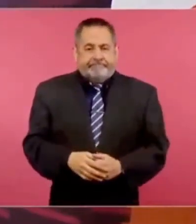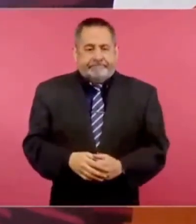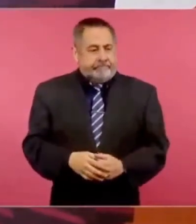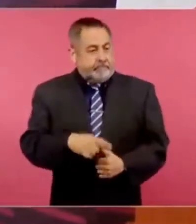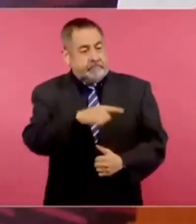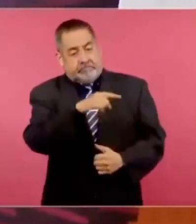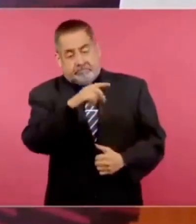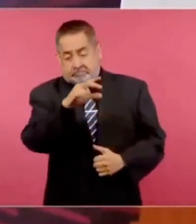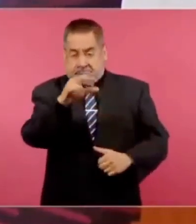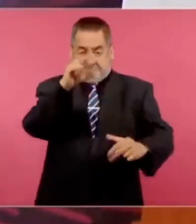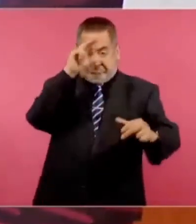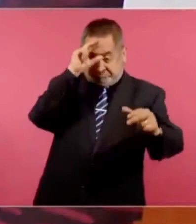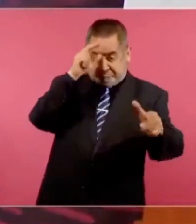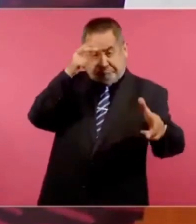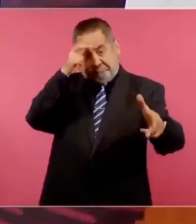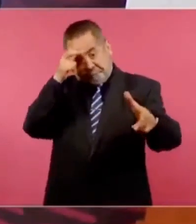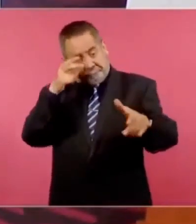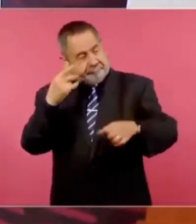gurú,